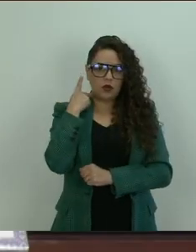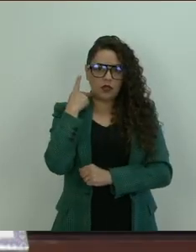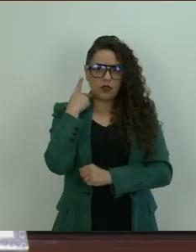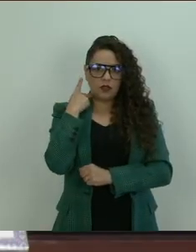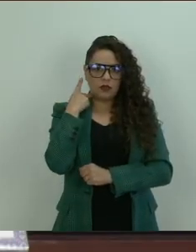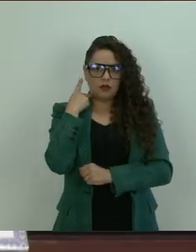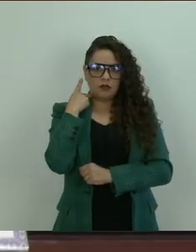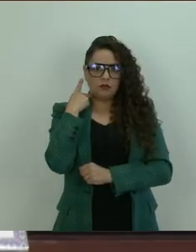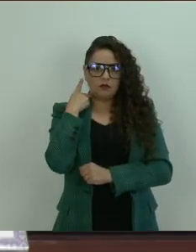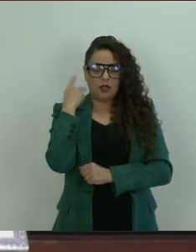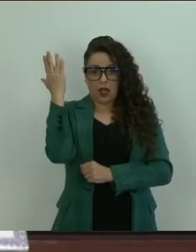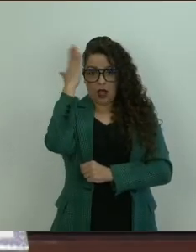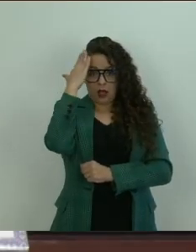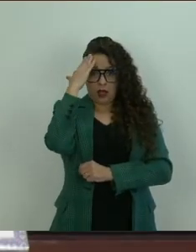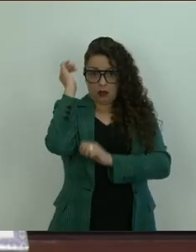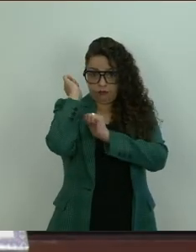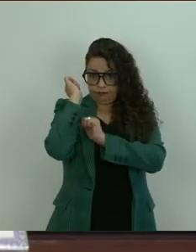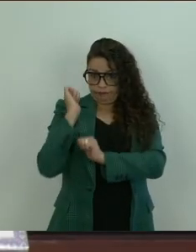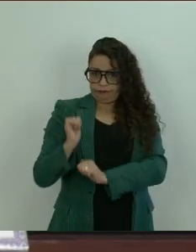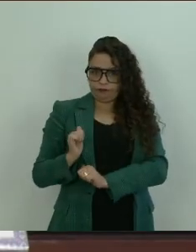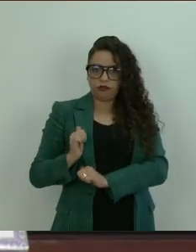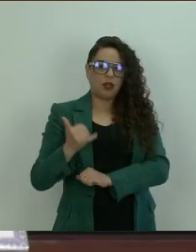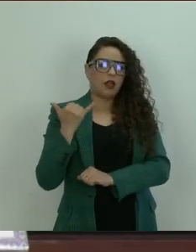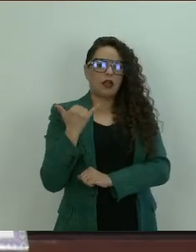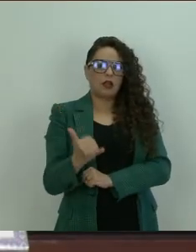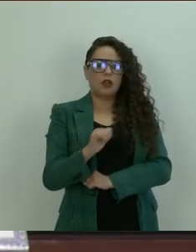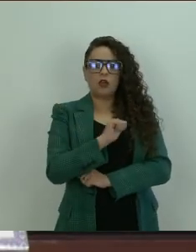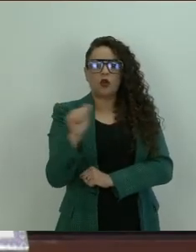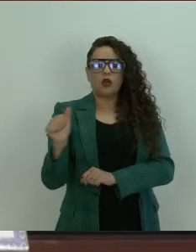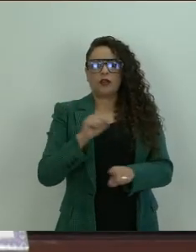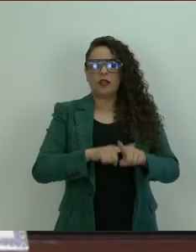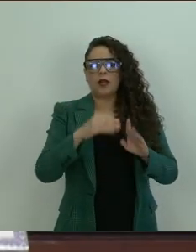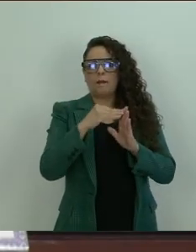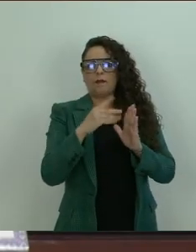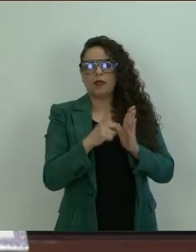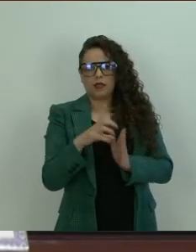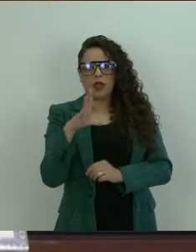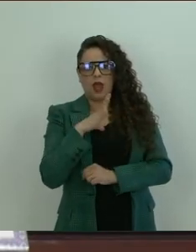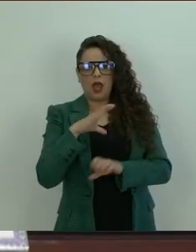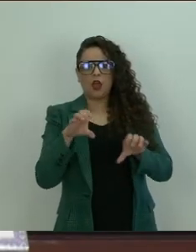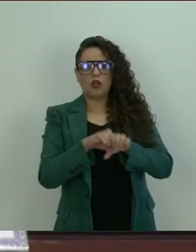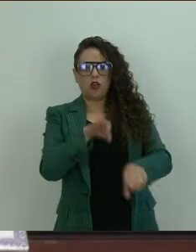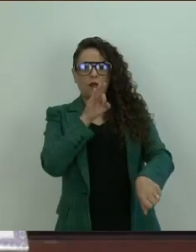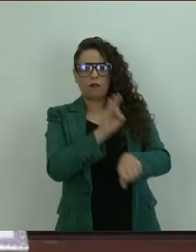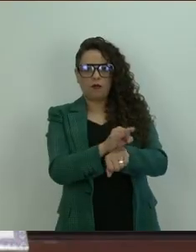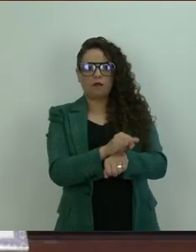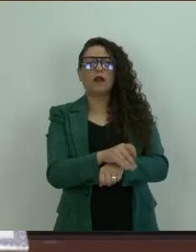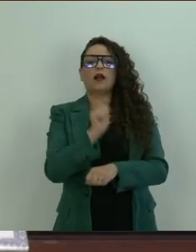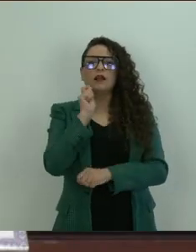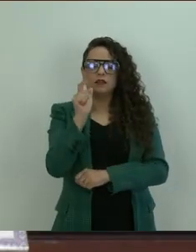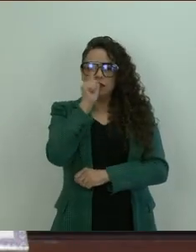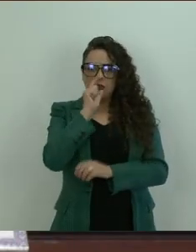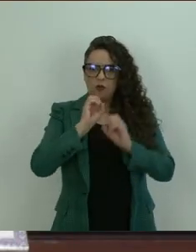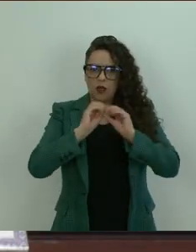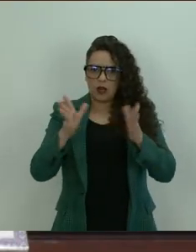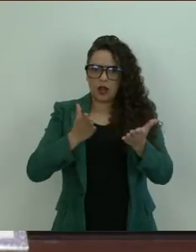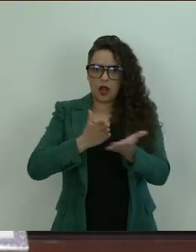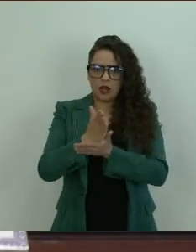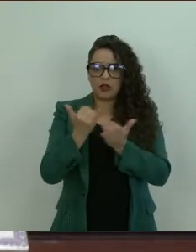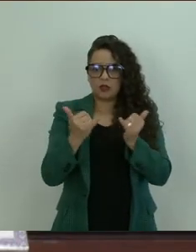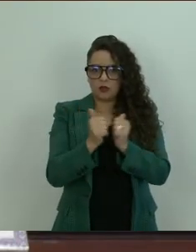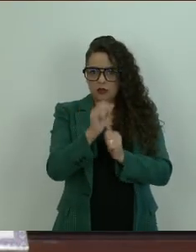de los que son titulares y los mecanismos disponibles para defenderlos a través del lenguaje claro, accesible y